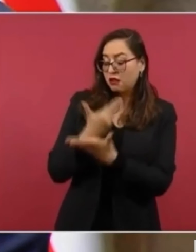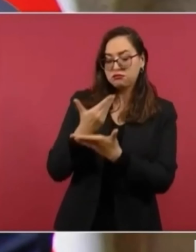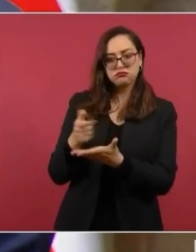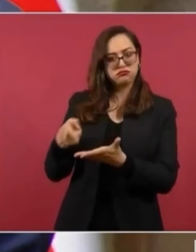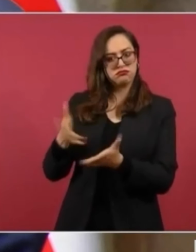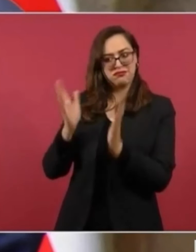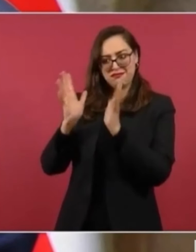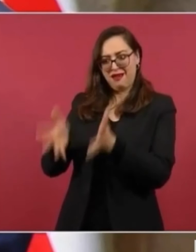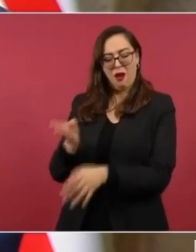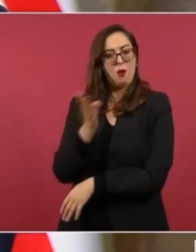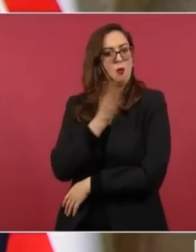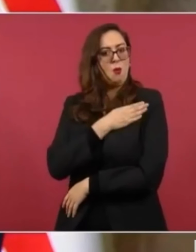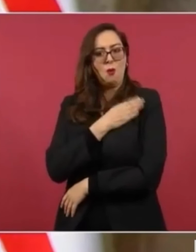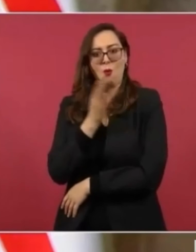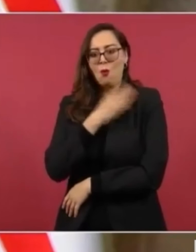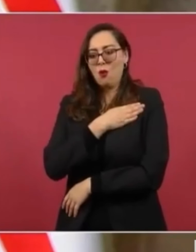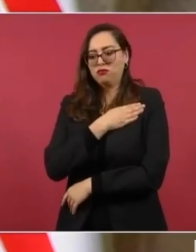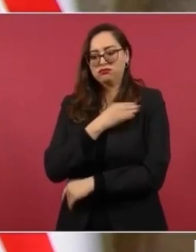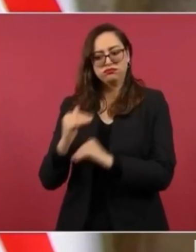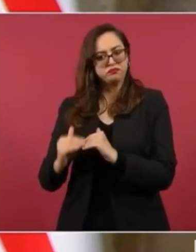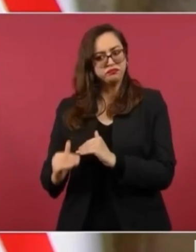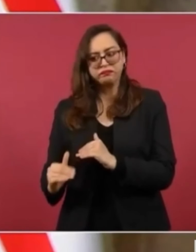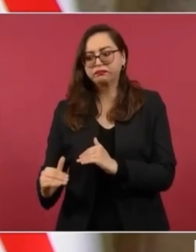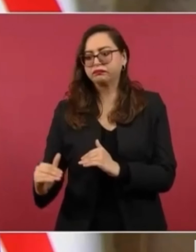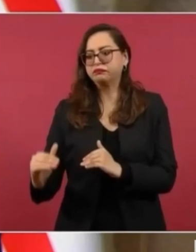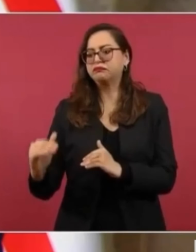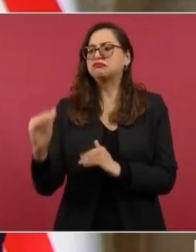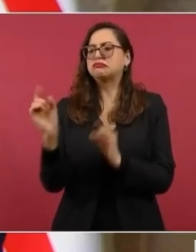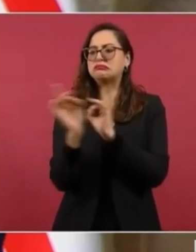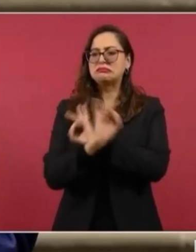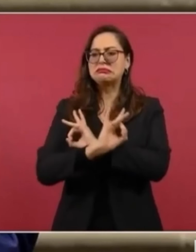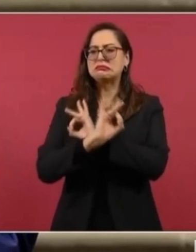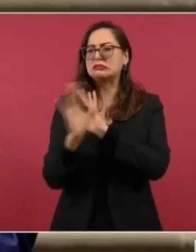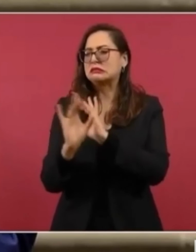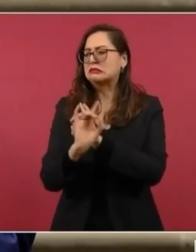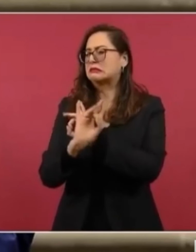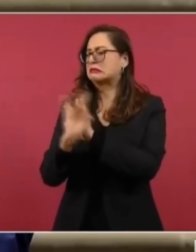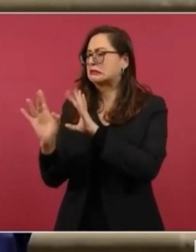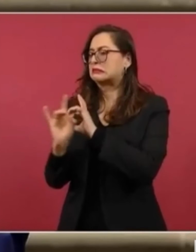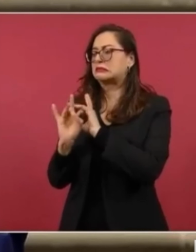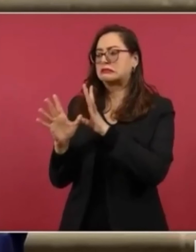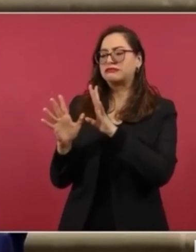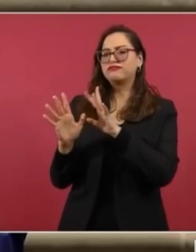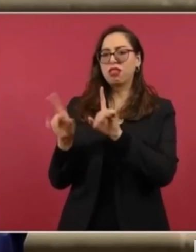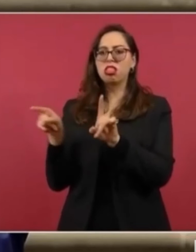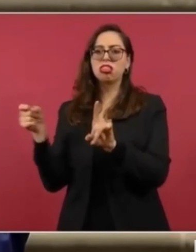veces obligan a algunos a tomar el camino de las conductas antisociales.